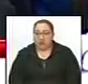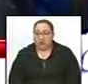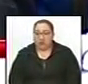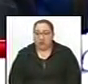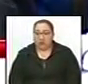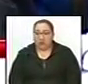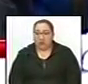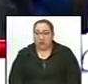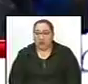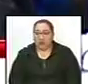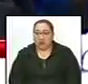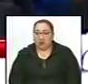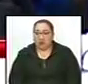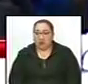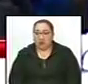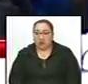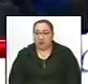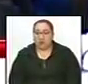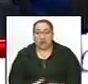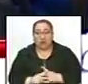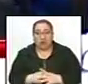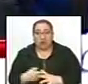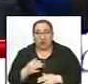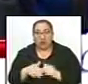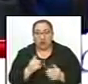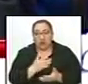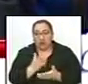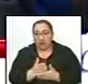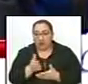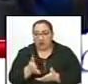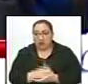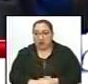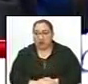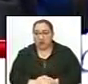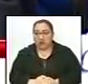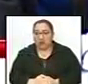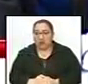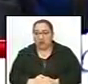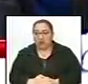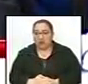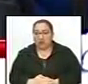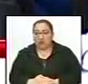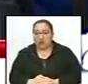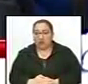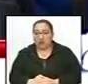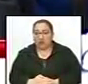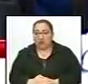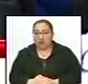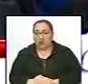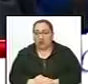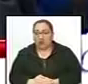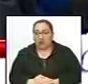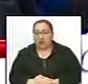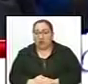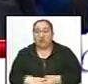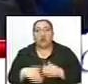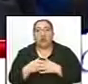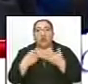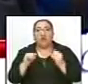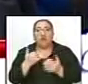ir al inicio, a la génesis de este problema. Y la génesis, en cada uno de los casos, son los